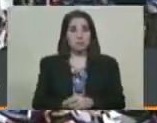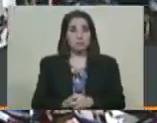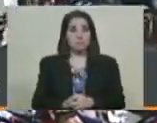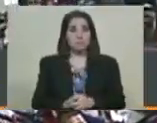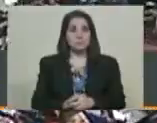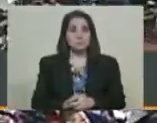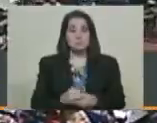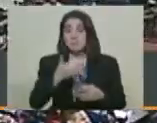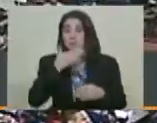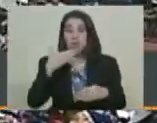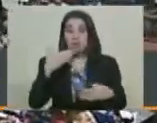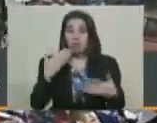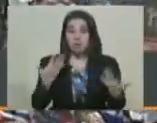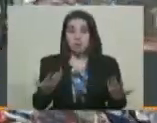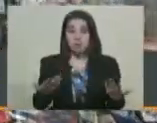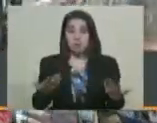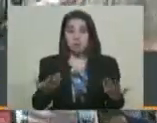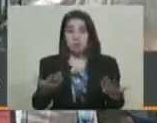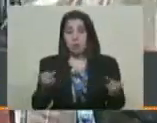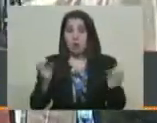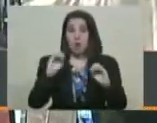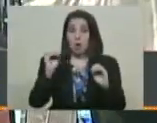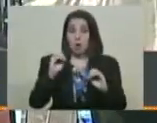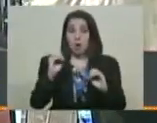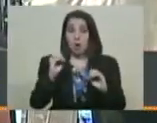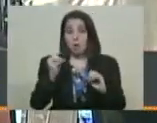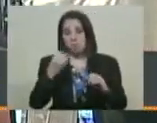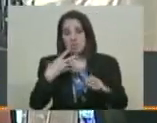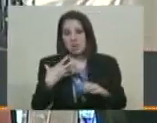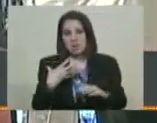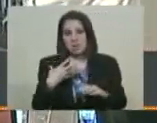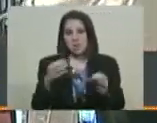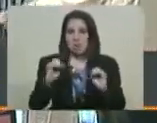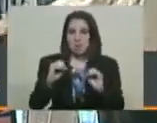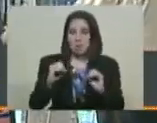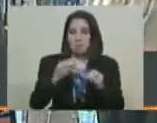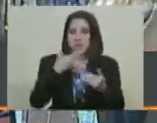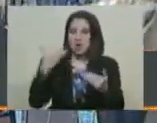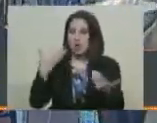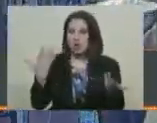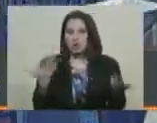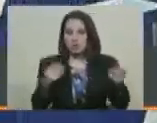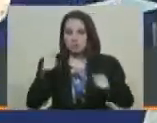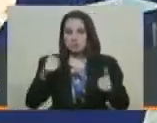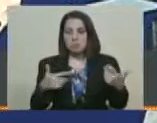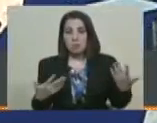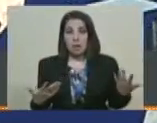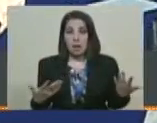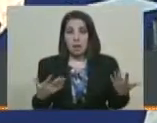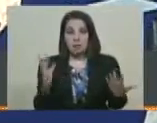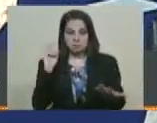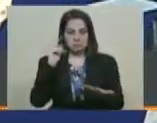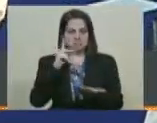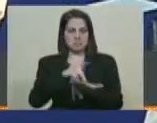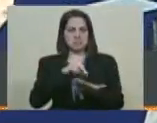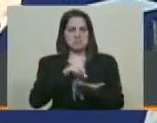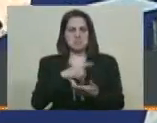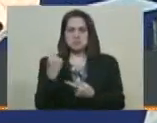Para bien o para mejor. No puede ser que uno participe solamente en un